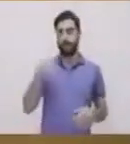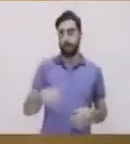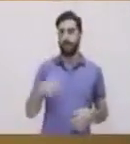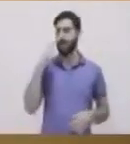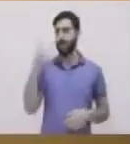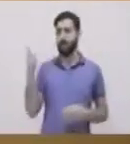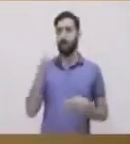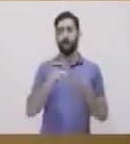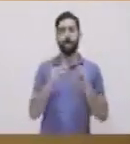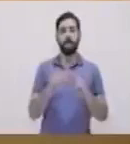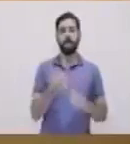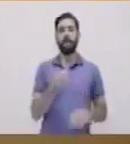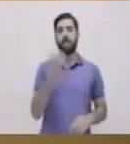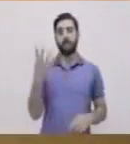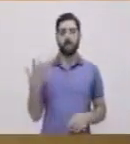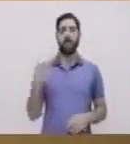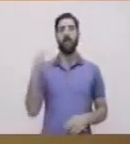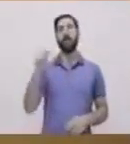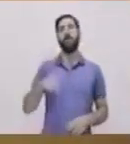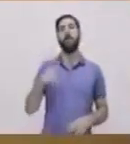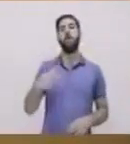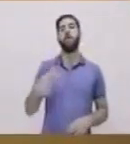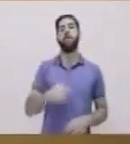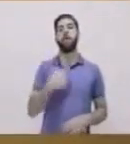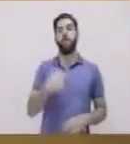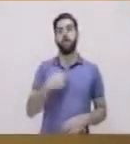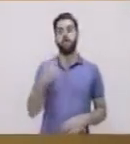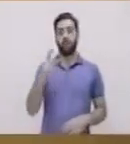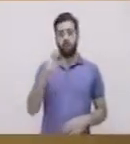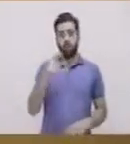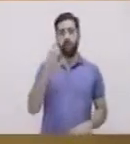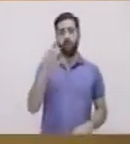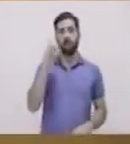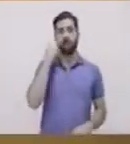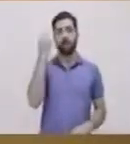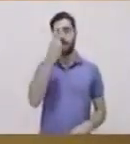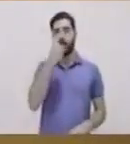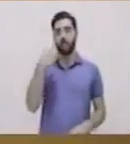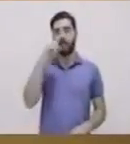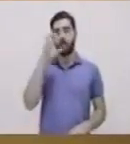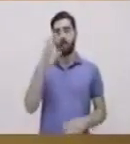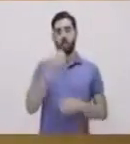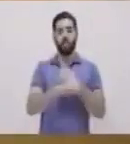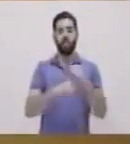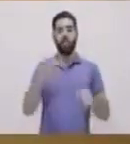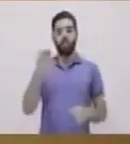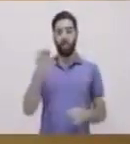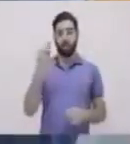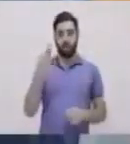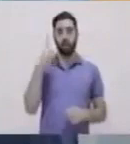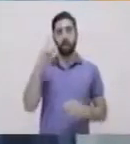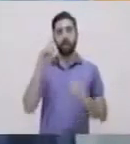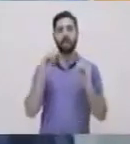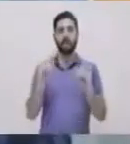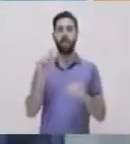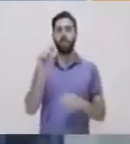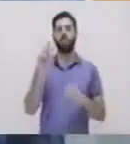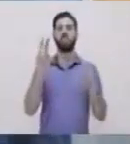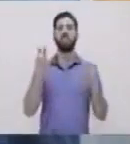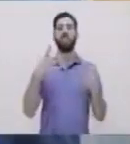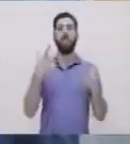Bienvenidos al segmento de matemáticas. Hoy nos acompaña el profesor Christopher Duarte para enseñarnos un poco más sobre estadística. Profe,